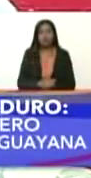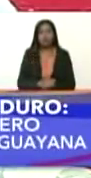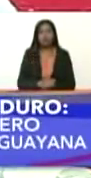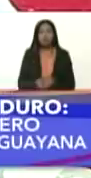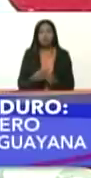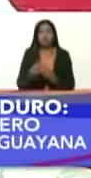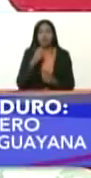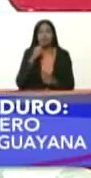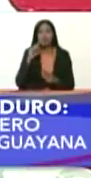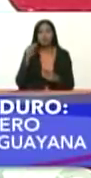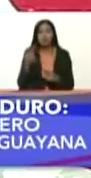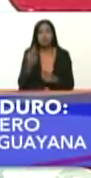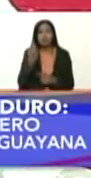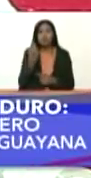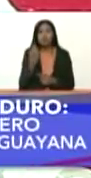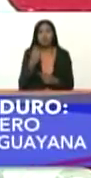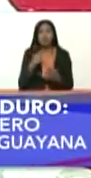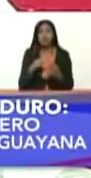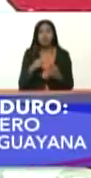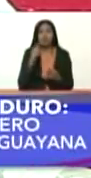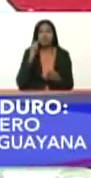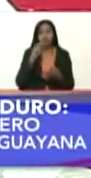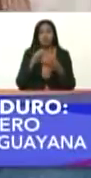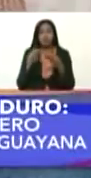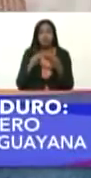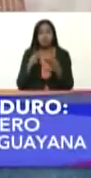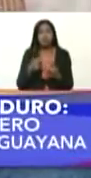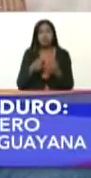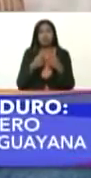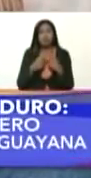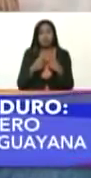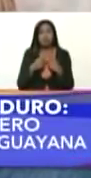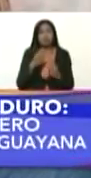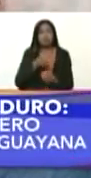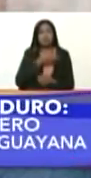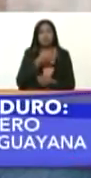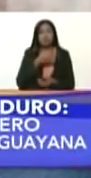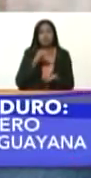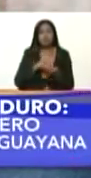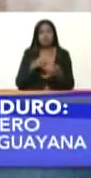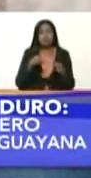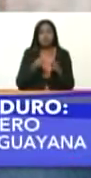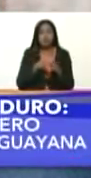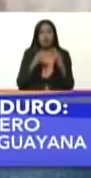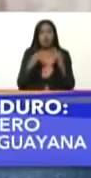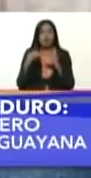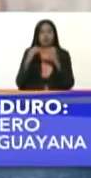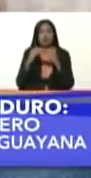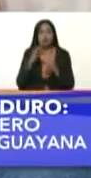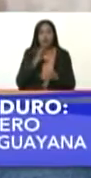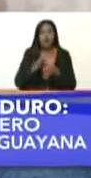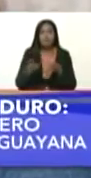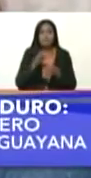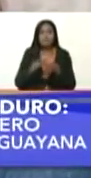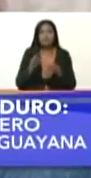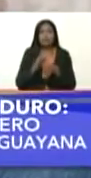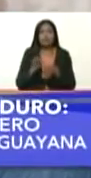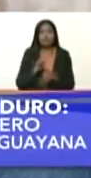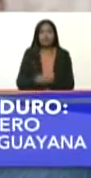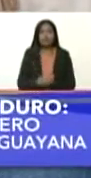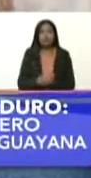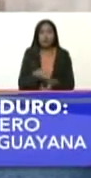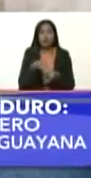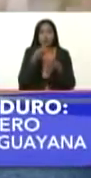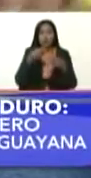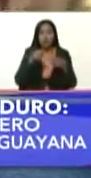no dijo fue lo siguiente. Tomando en cuenta los cálculos de prestaciones sociales basados en equivalencia al petro. Anclémonos